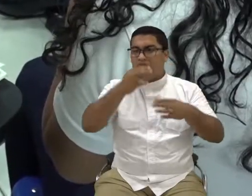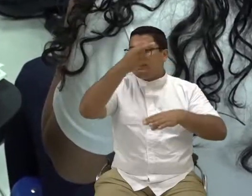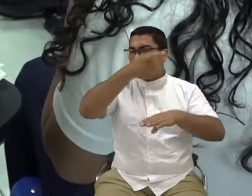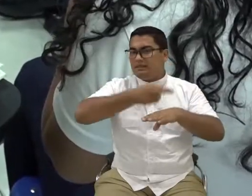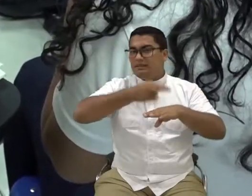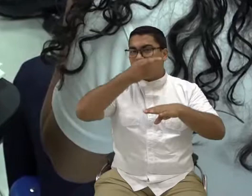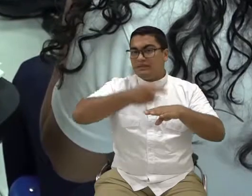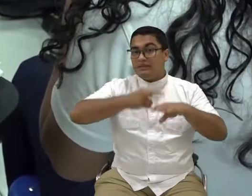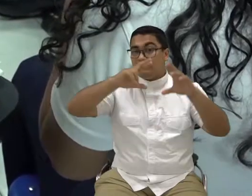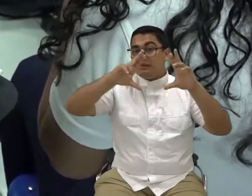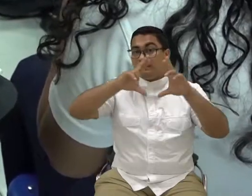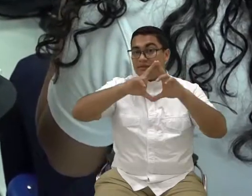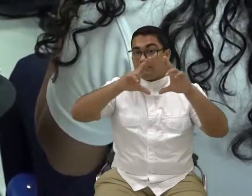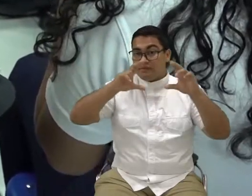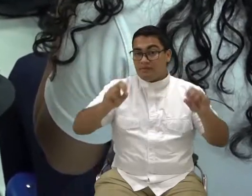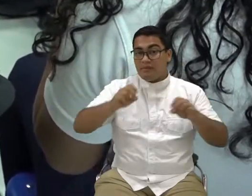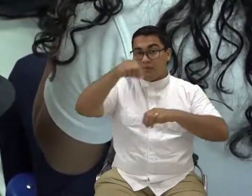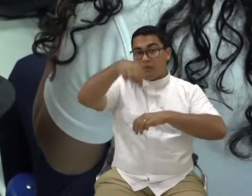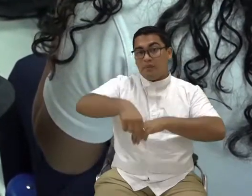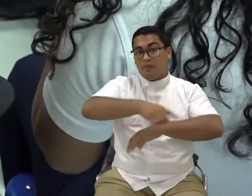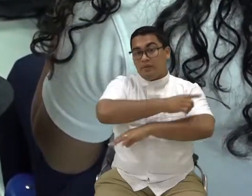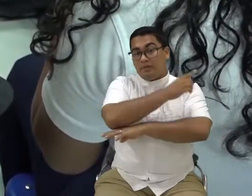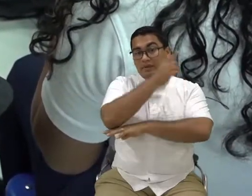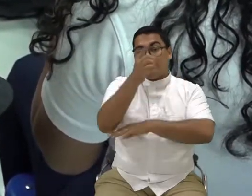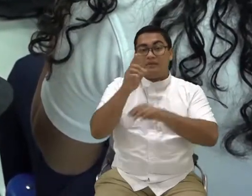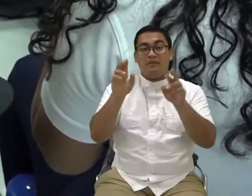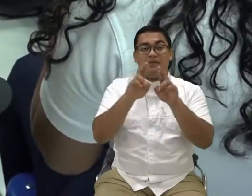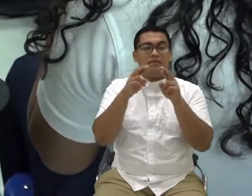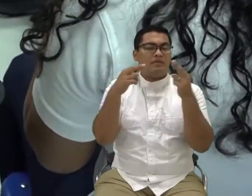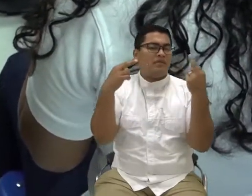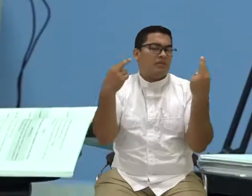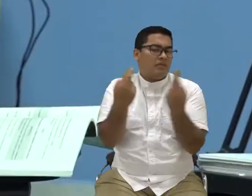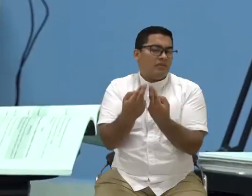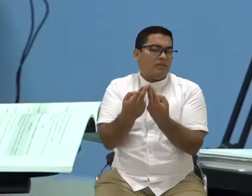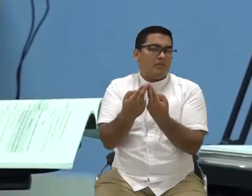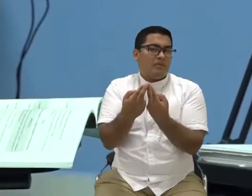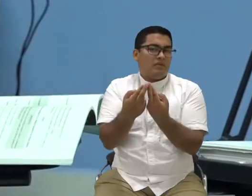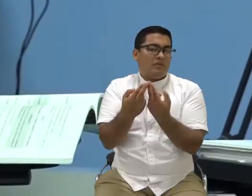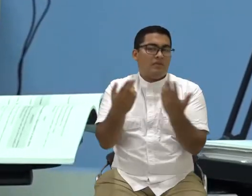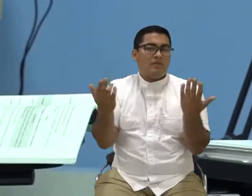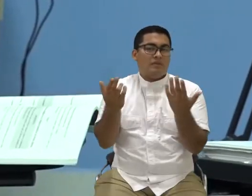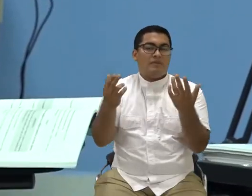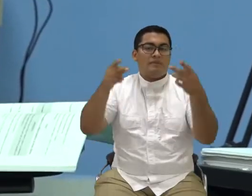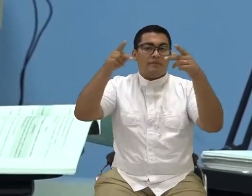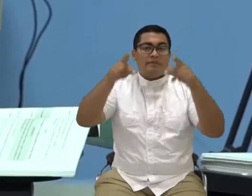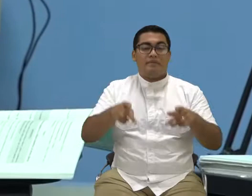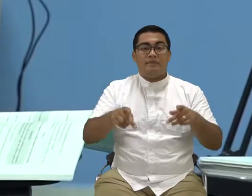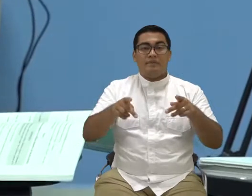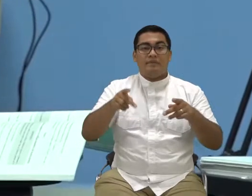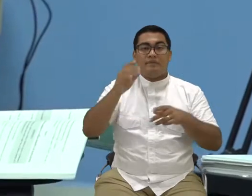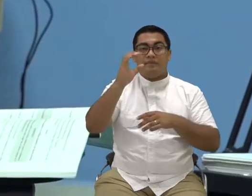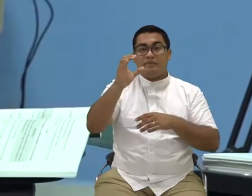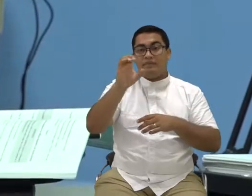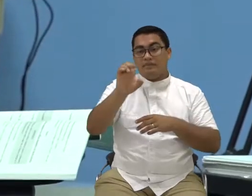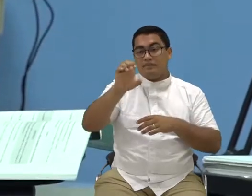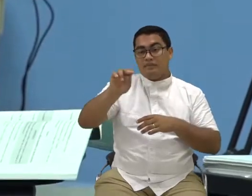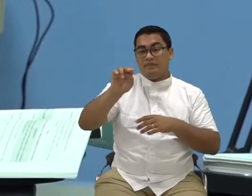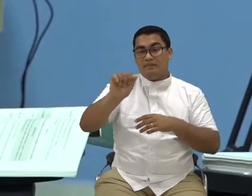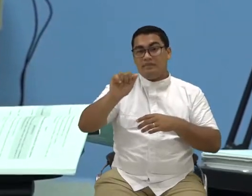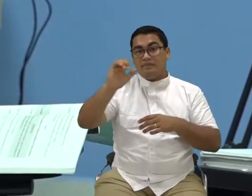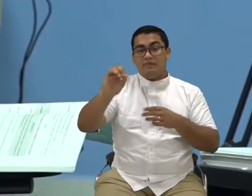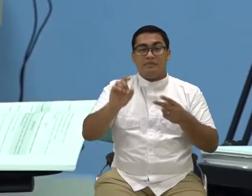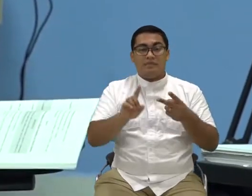Rescate en Nicaragua. Hoy estamos sesionando con los compañeros designados por las instituciones de bomberos